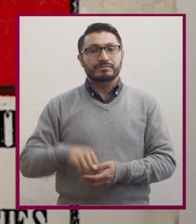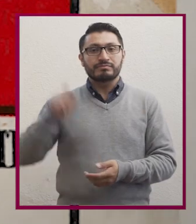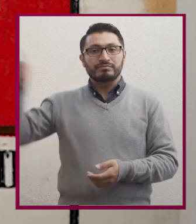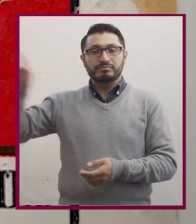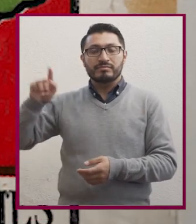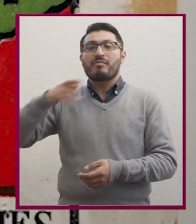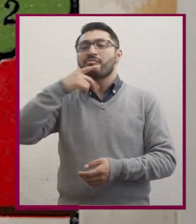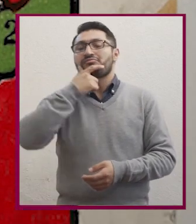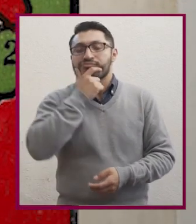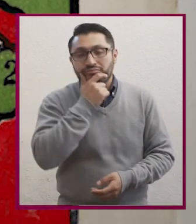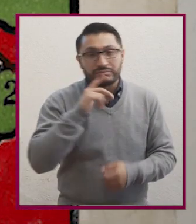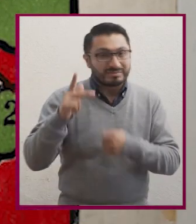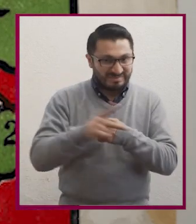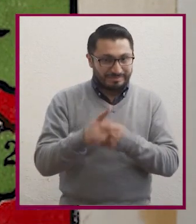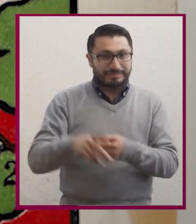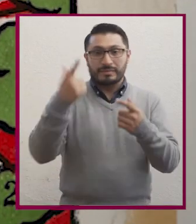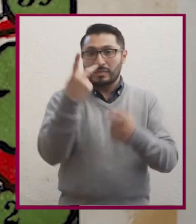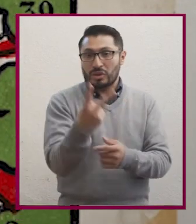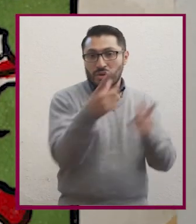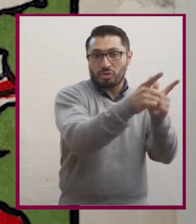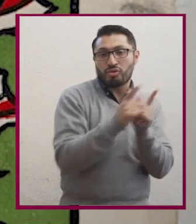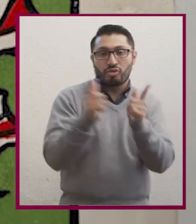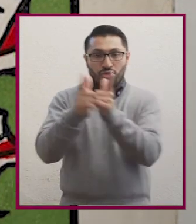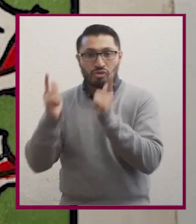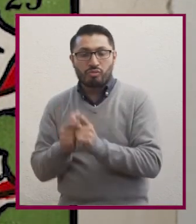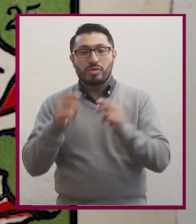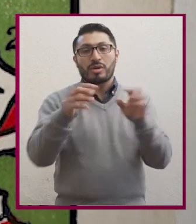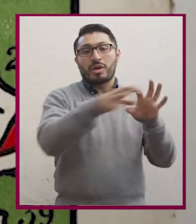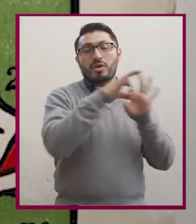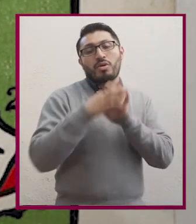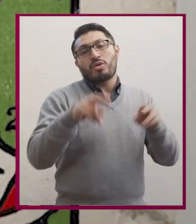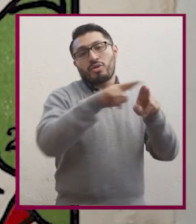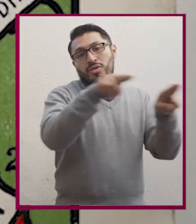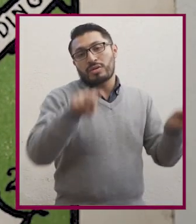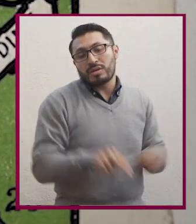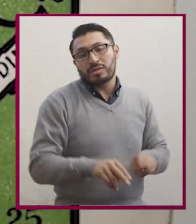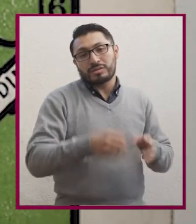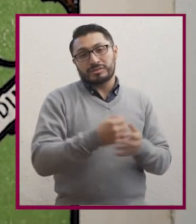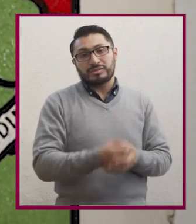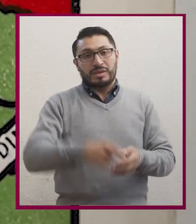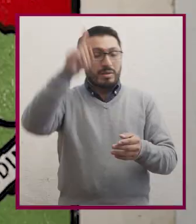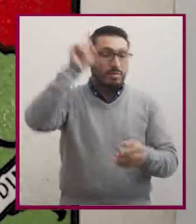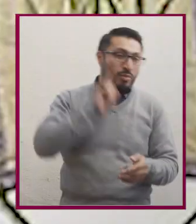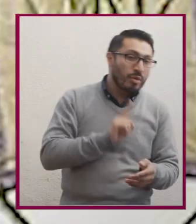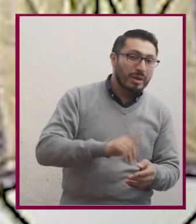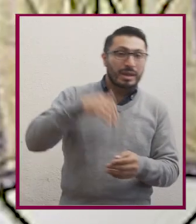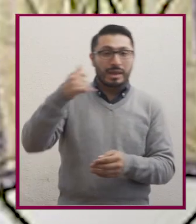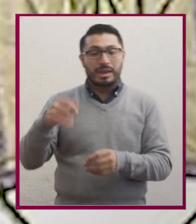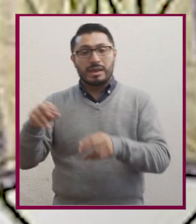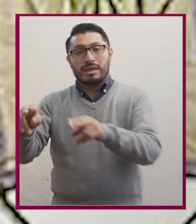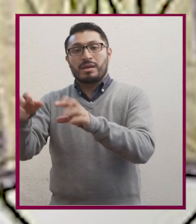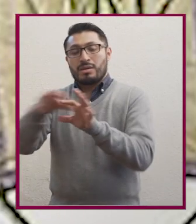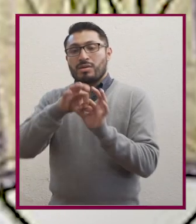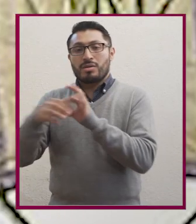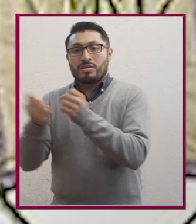Unido hubo dos grupos principales: la Unión Nacional de Sociedades de Sufragio Femenino y la Unión